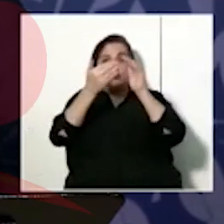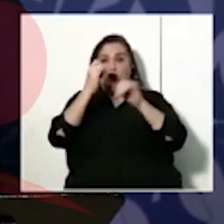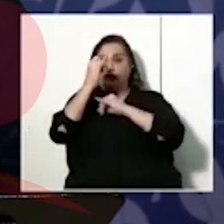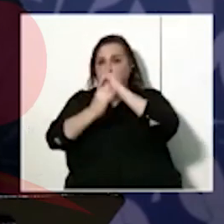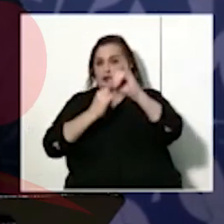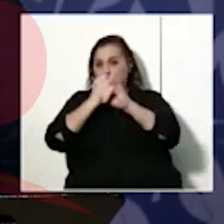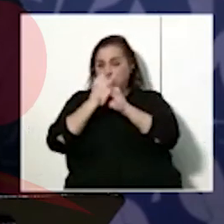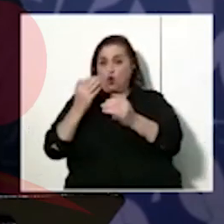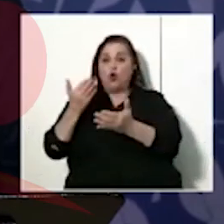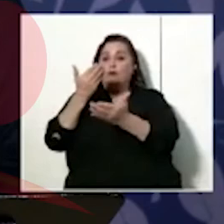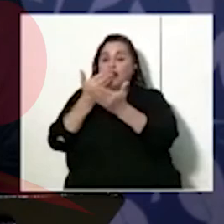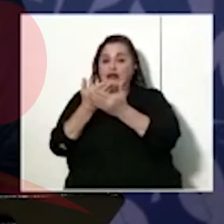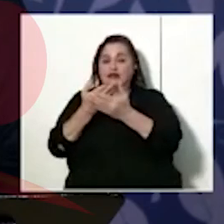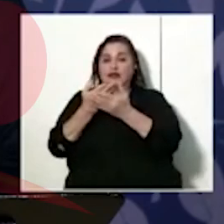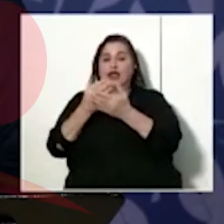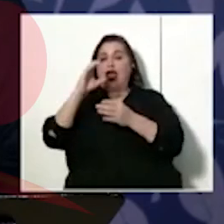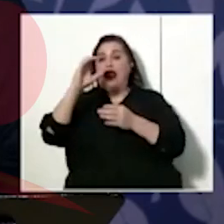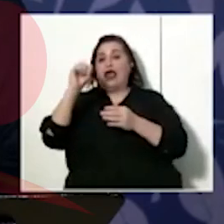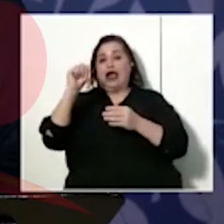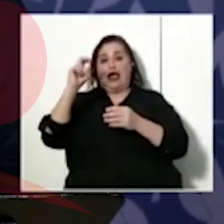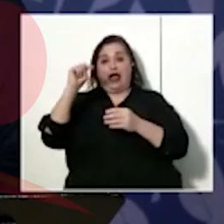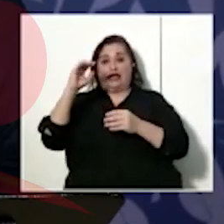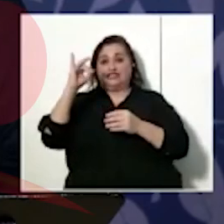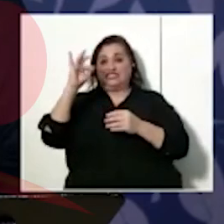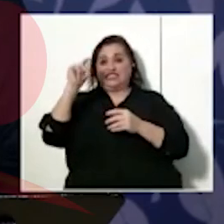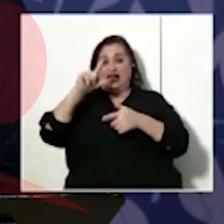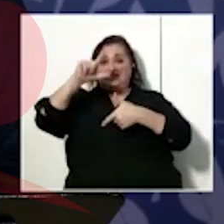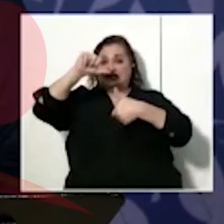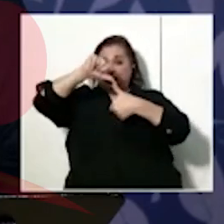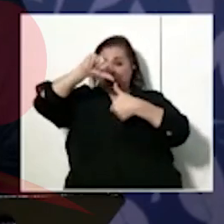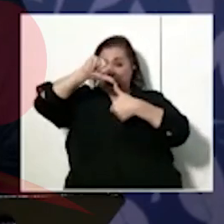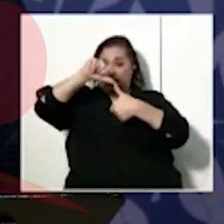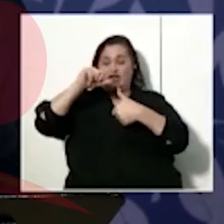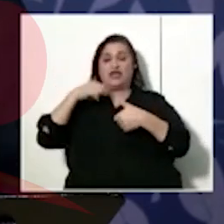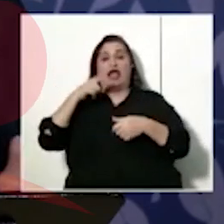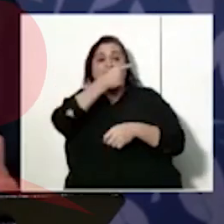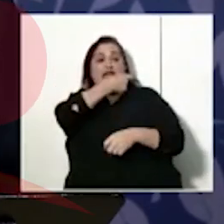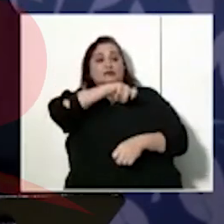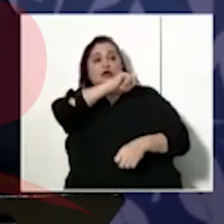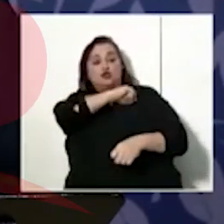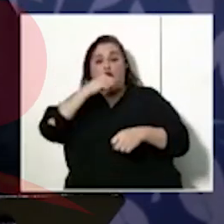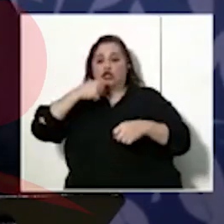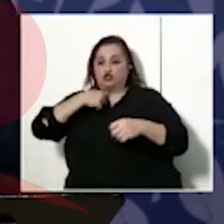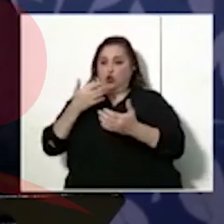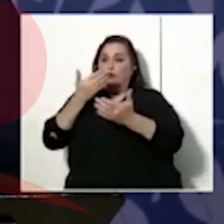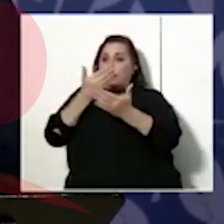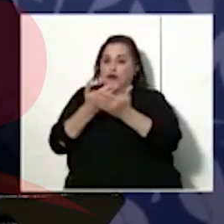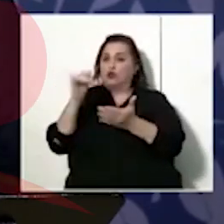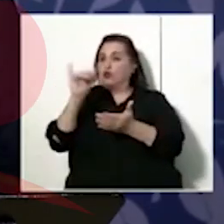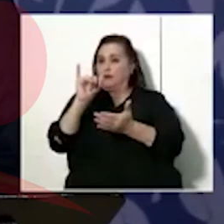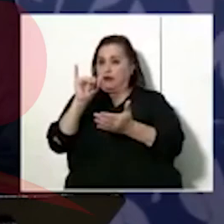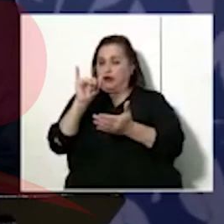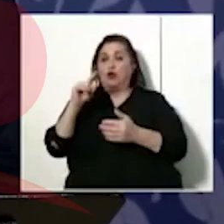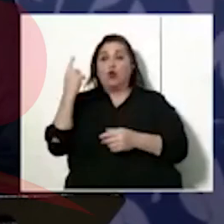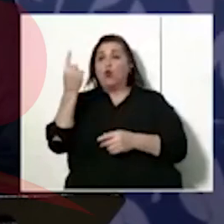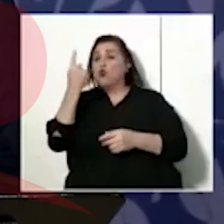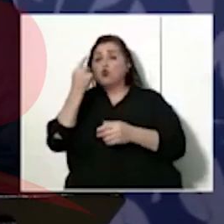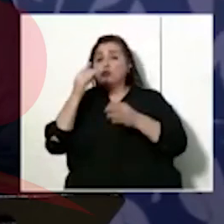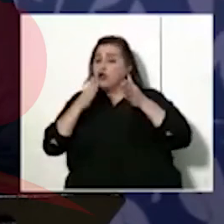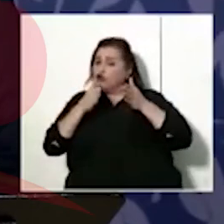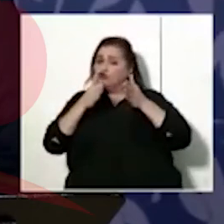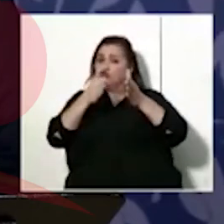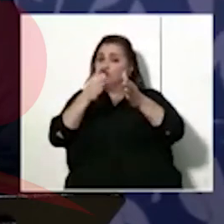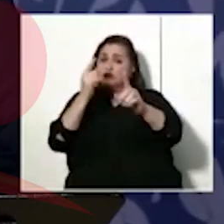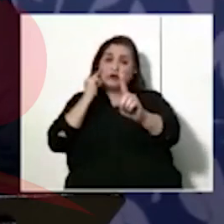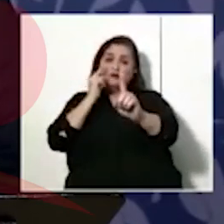comunidad internacional, así lo plantearon los cancilleres, muchos cancilleres de Centroamérica y la canciller española, y lo planteo yo ahora, la única